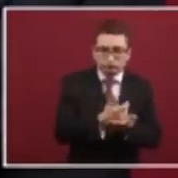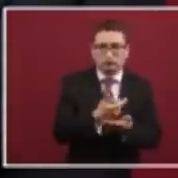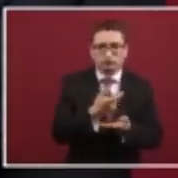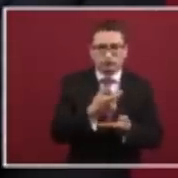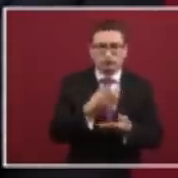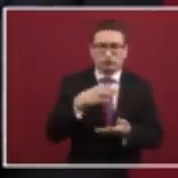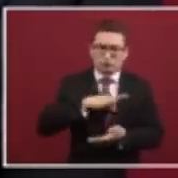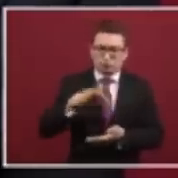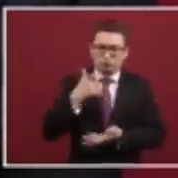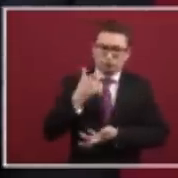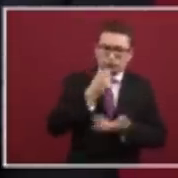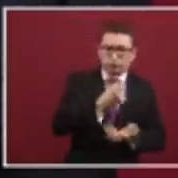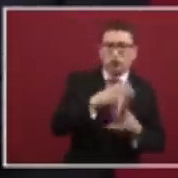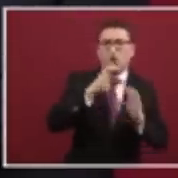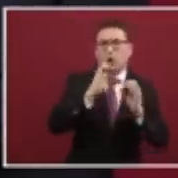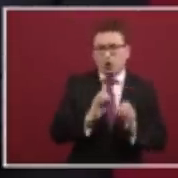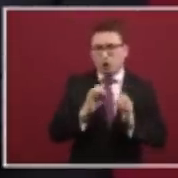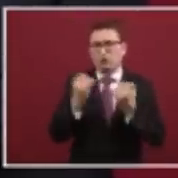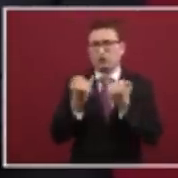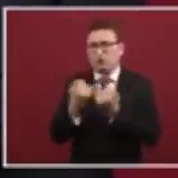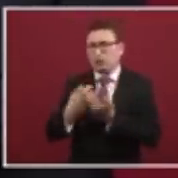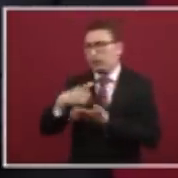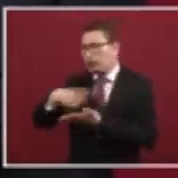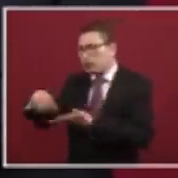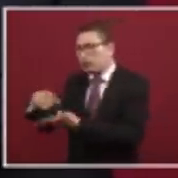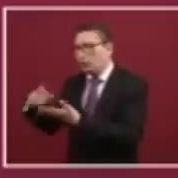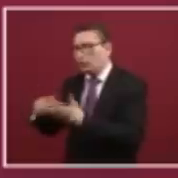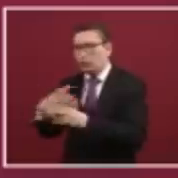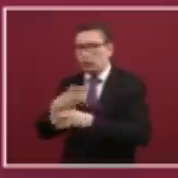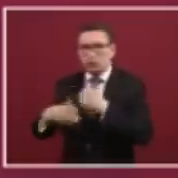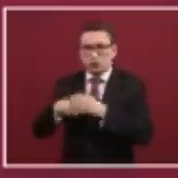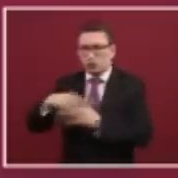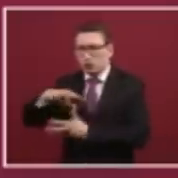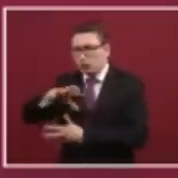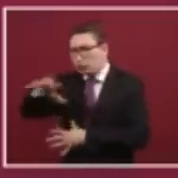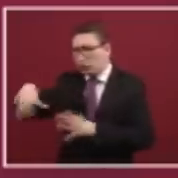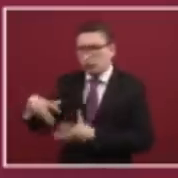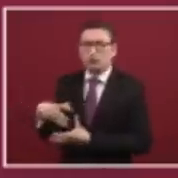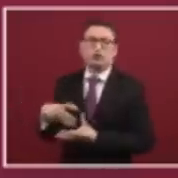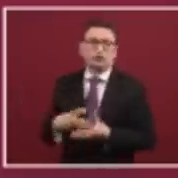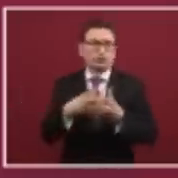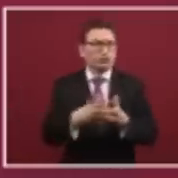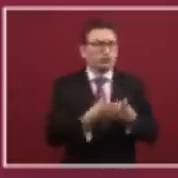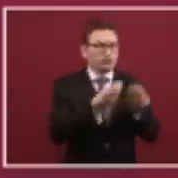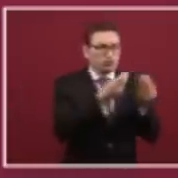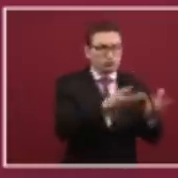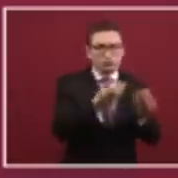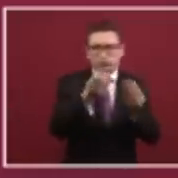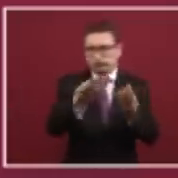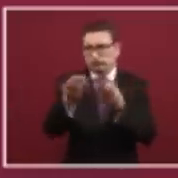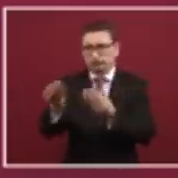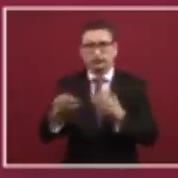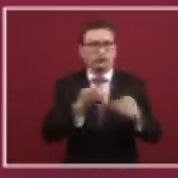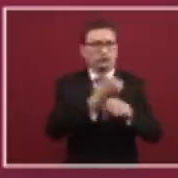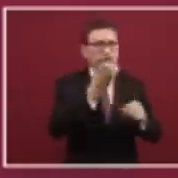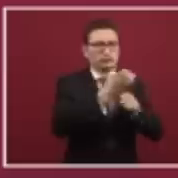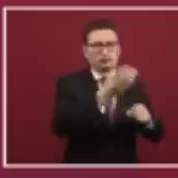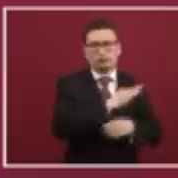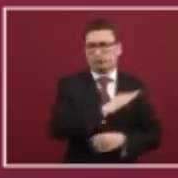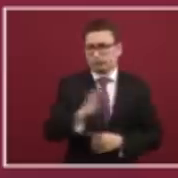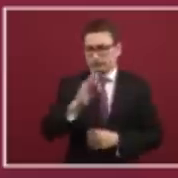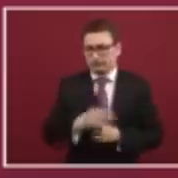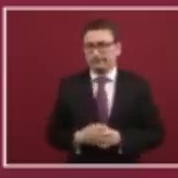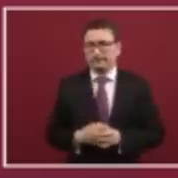recursos financieros o recursos en especie, comprar centralmente y destinarlo a los estados.